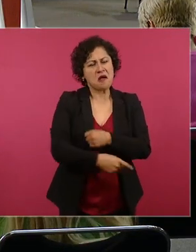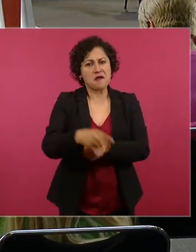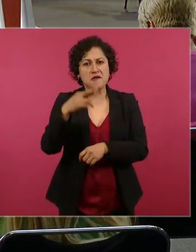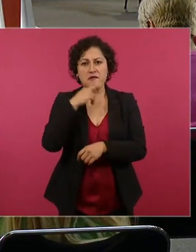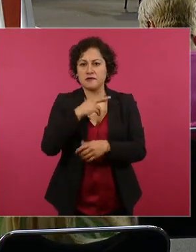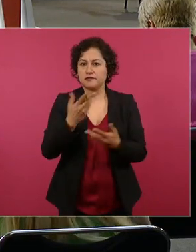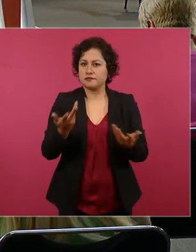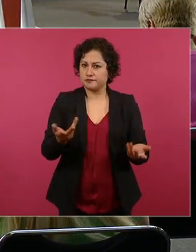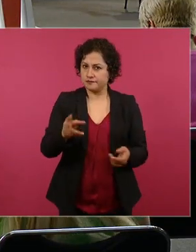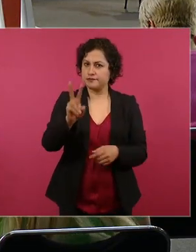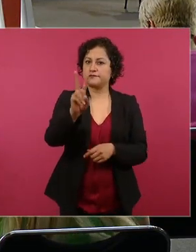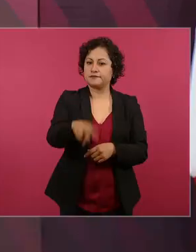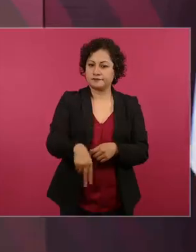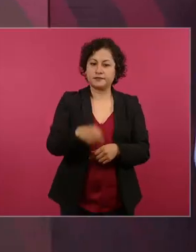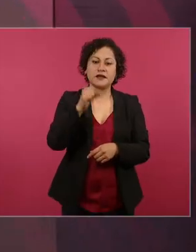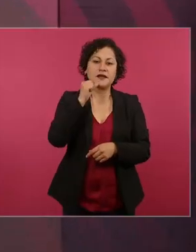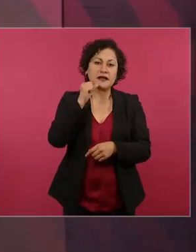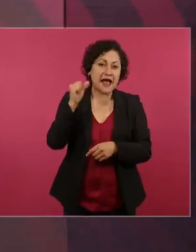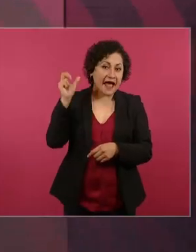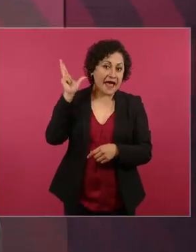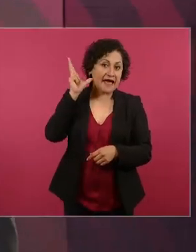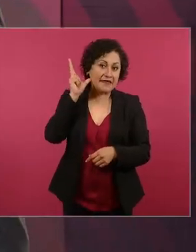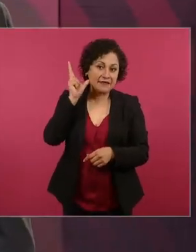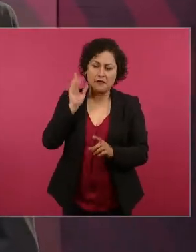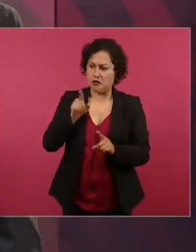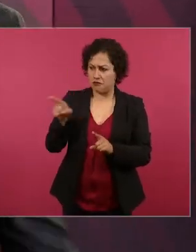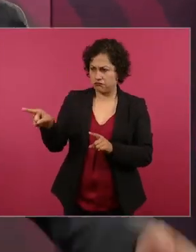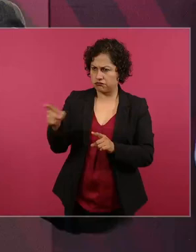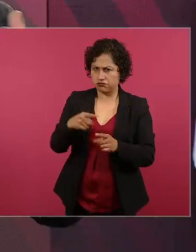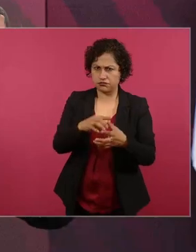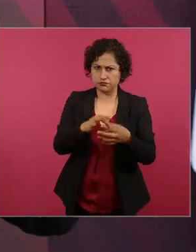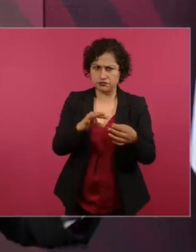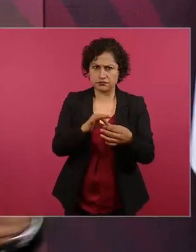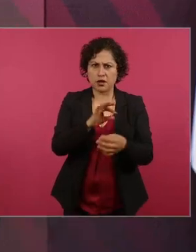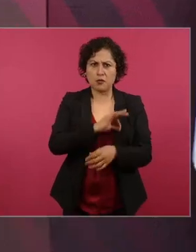esto hasta lo puedes tú explicar también, porque